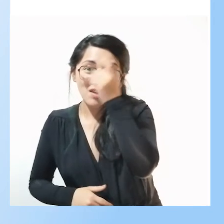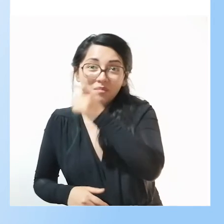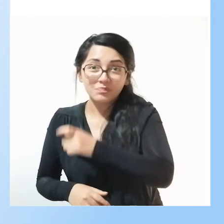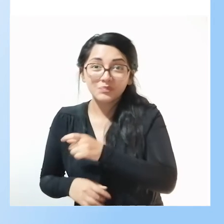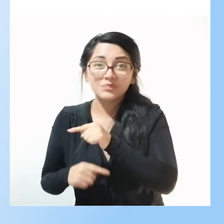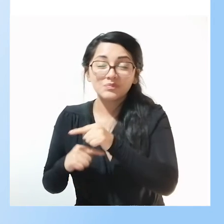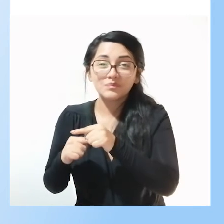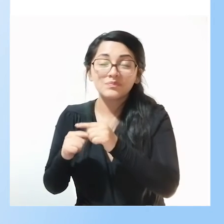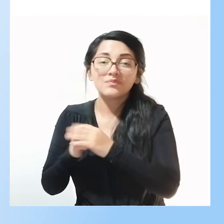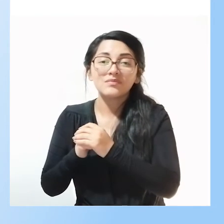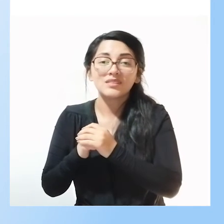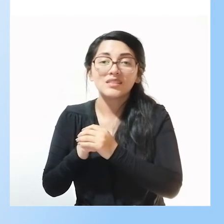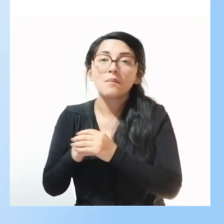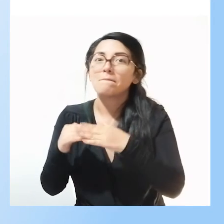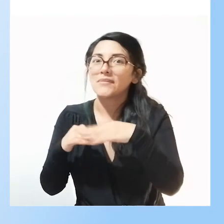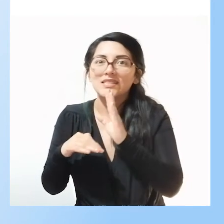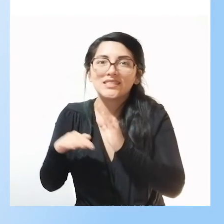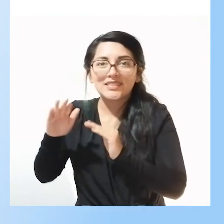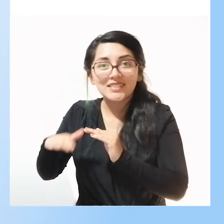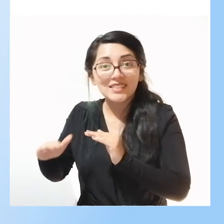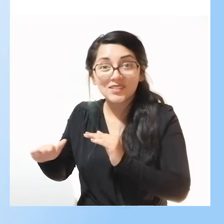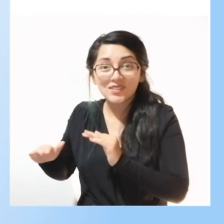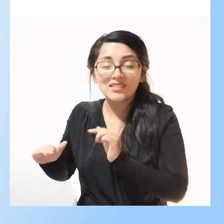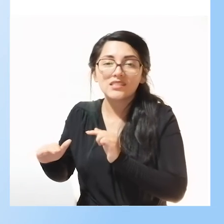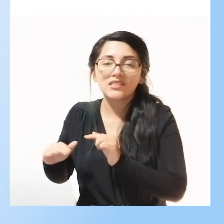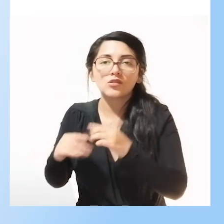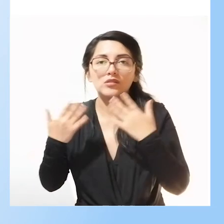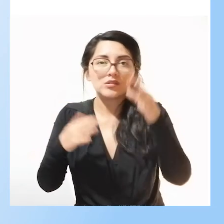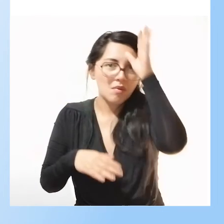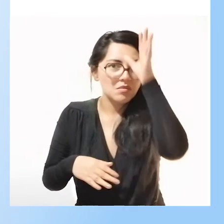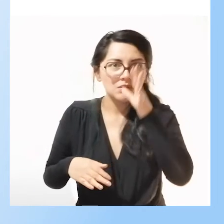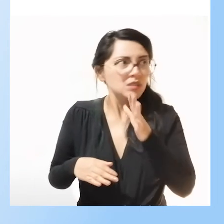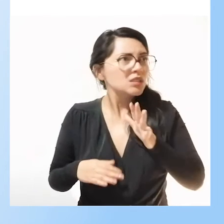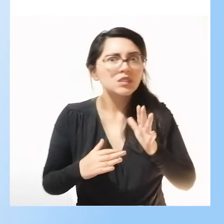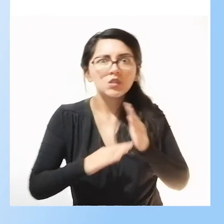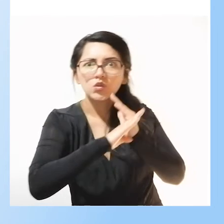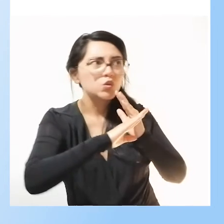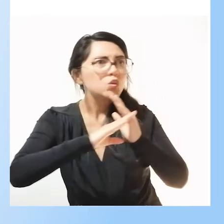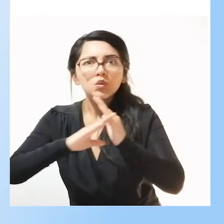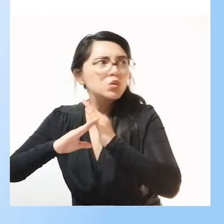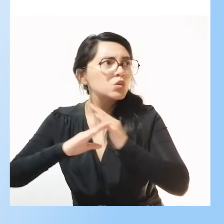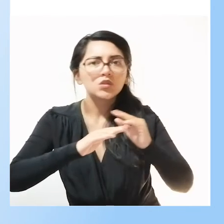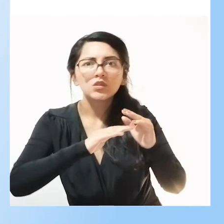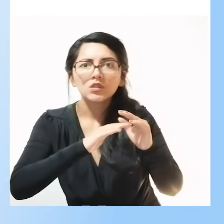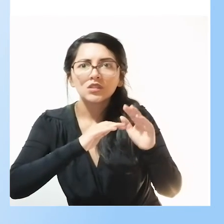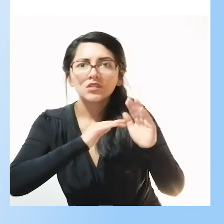de la familia, sobre todo cuando son niños, es la sobreprotección. Entonces, yo creo